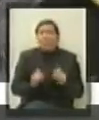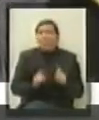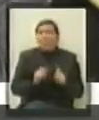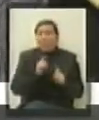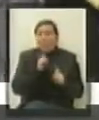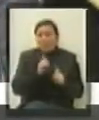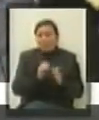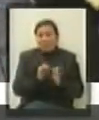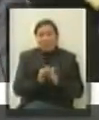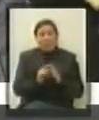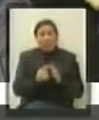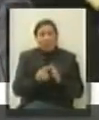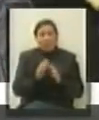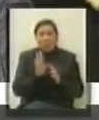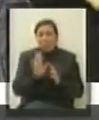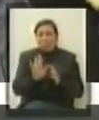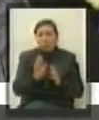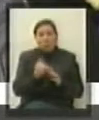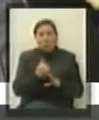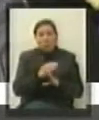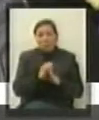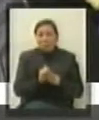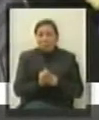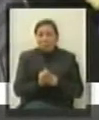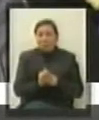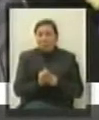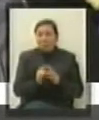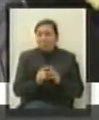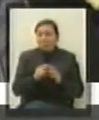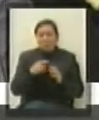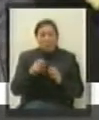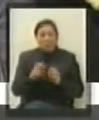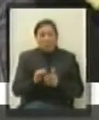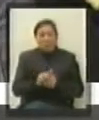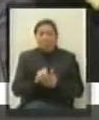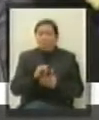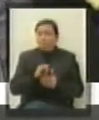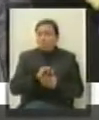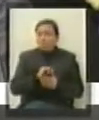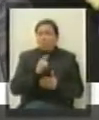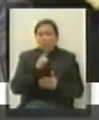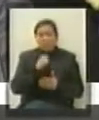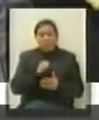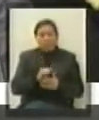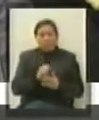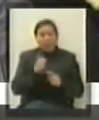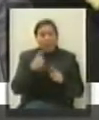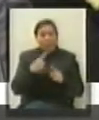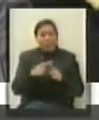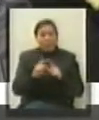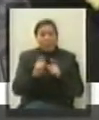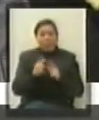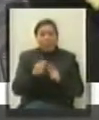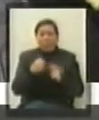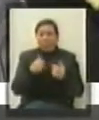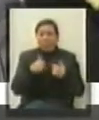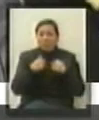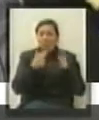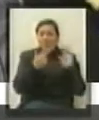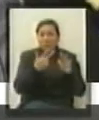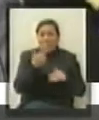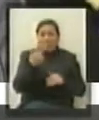sea el origen de sus motivaciones o su raíz política. Yo soy hija de un excongresista. Mi padre tiene